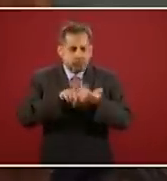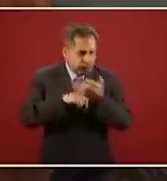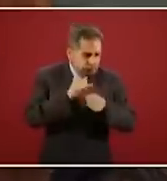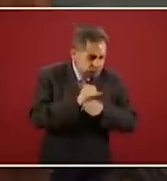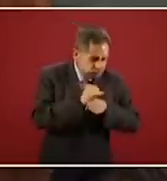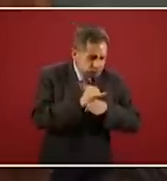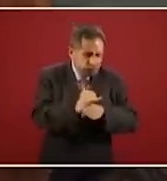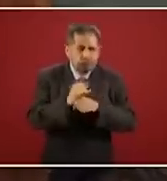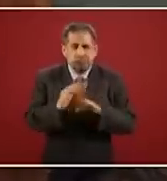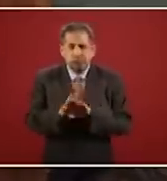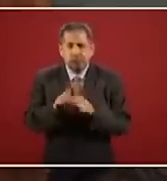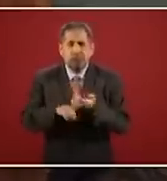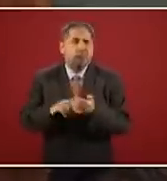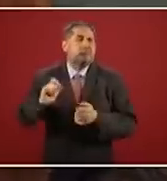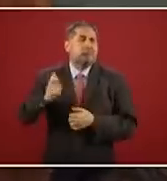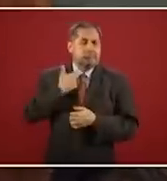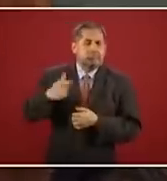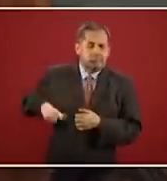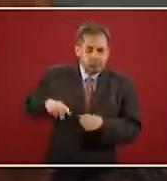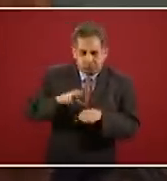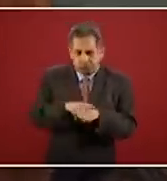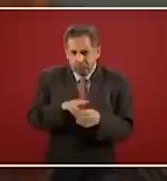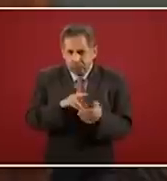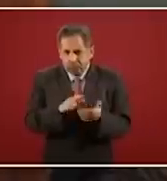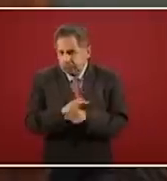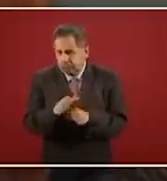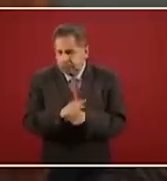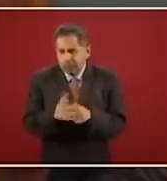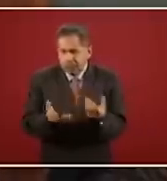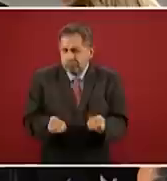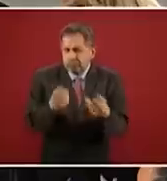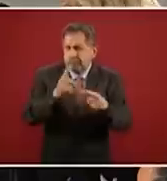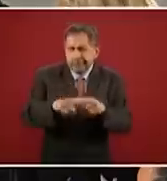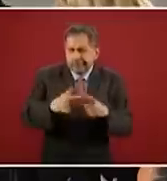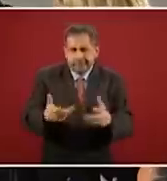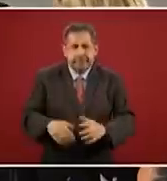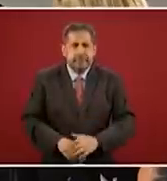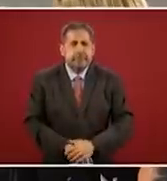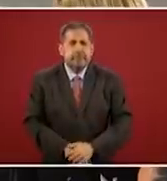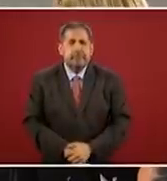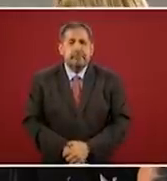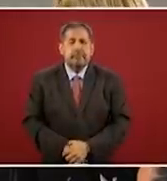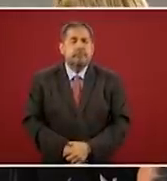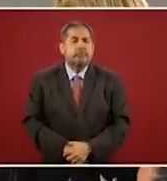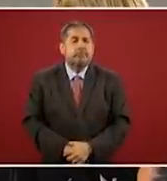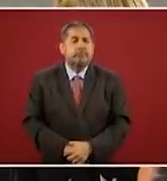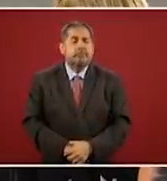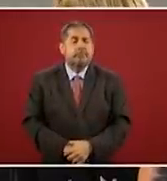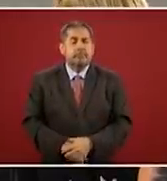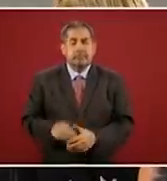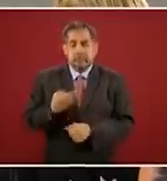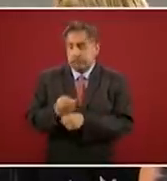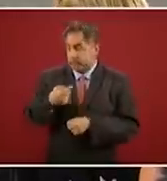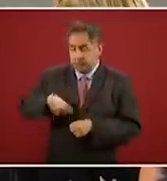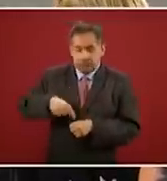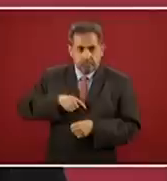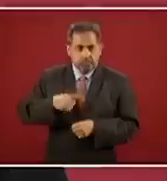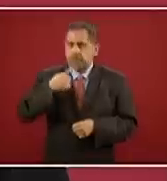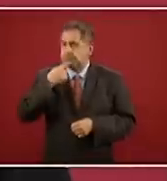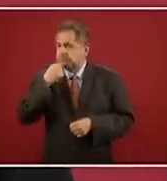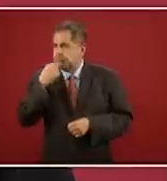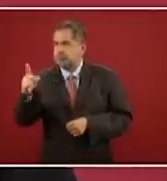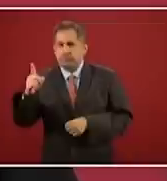investigados y de exgobernadores también están en esta situación? Por favor. Nosotros hasta este momento hemos